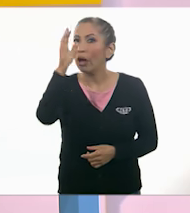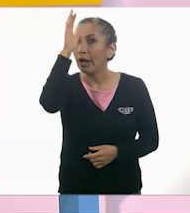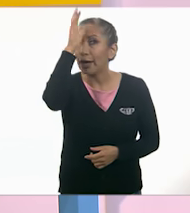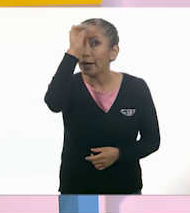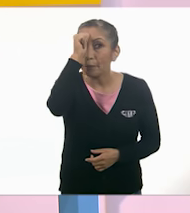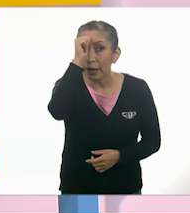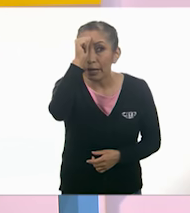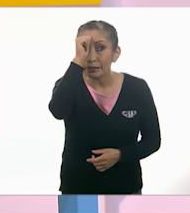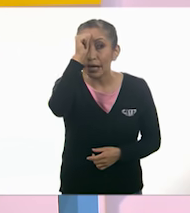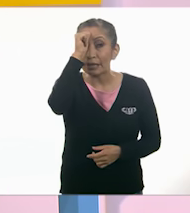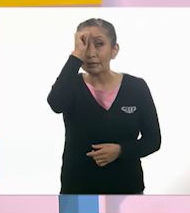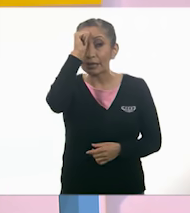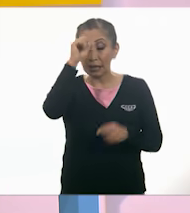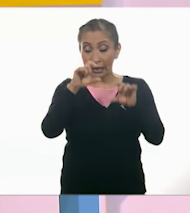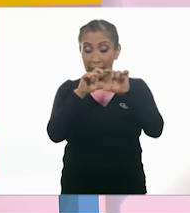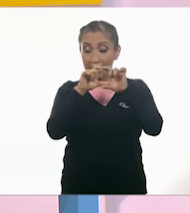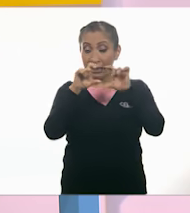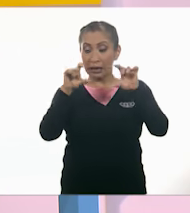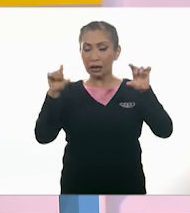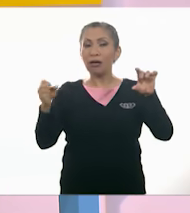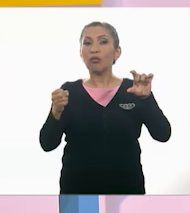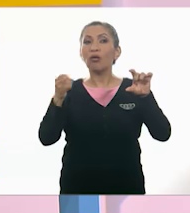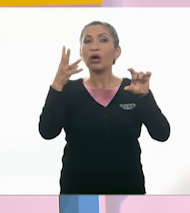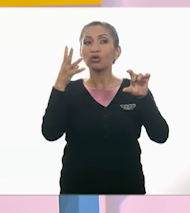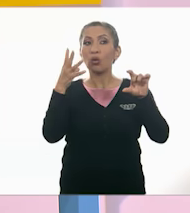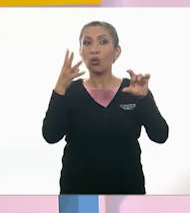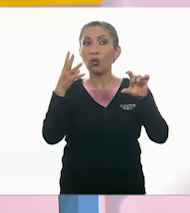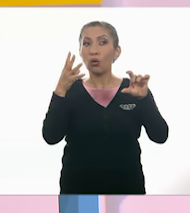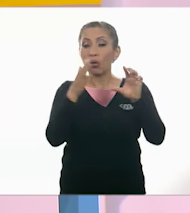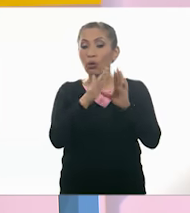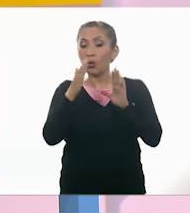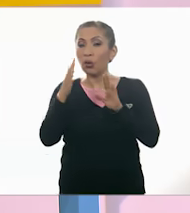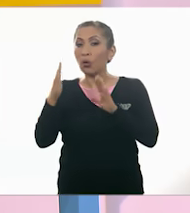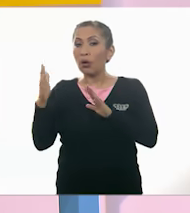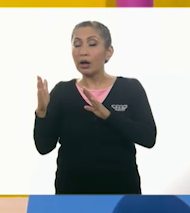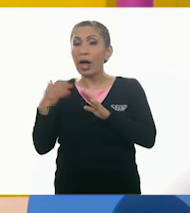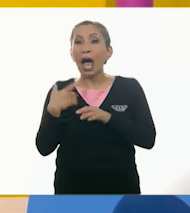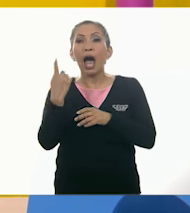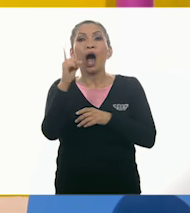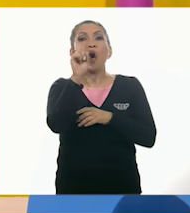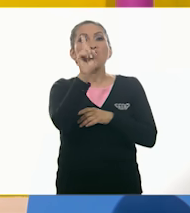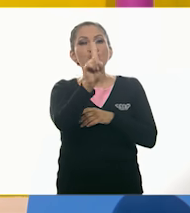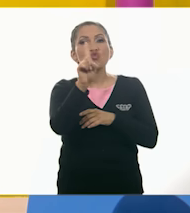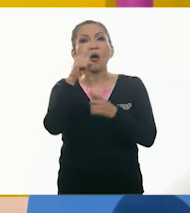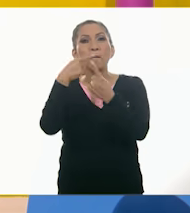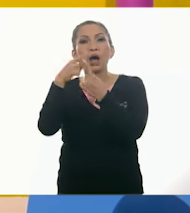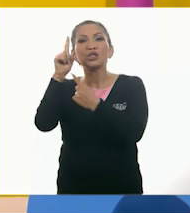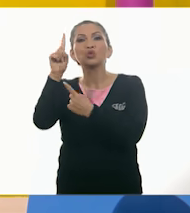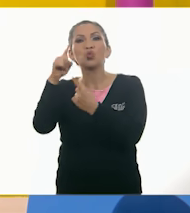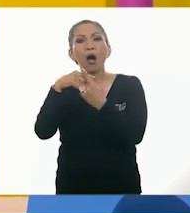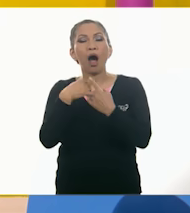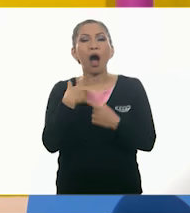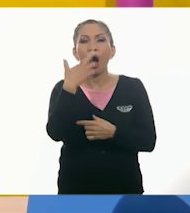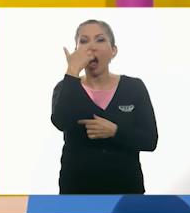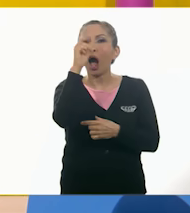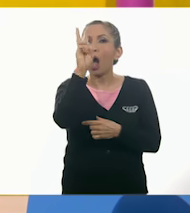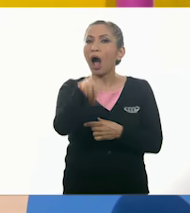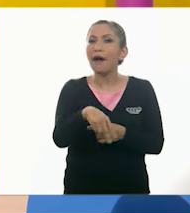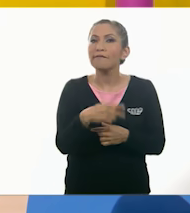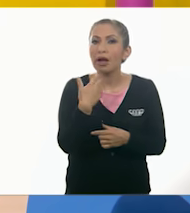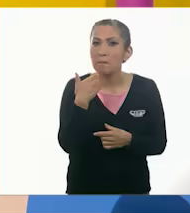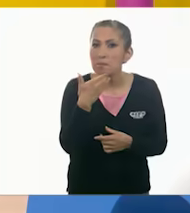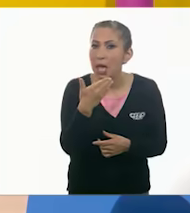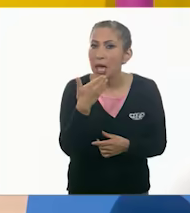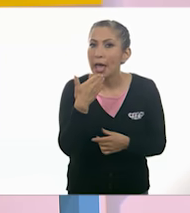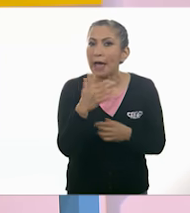que de este lado para acá de cuánto era? ¡Ah! ¡Claro! Es de unidades. Tienen muy razón. Muy bien. Muy bien, ¿eh?